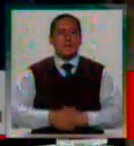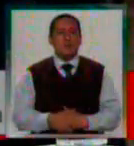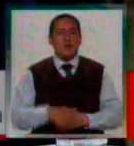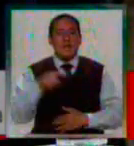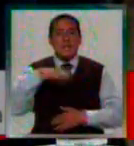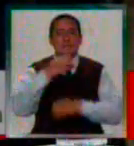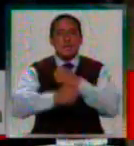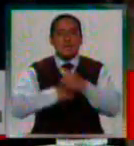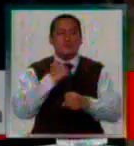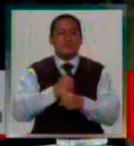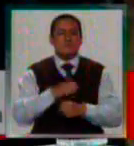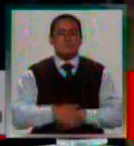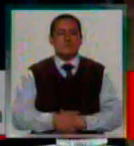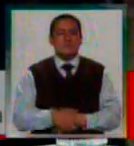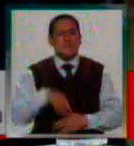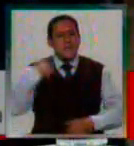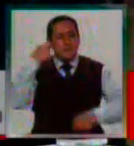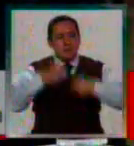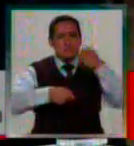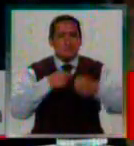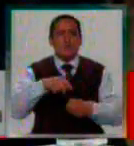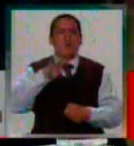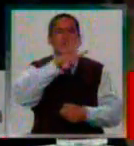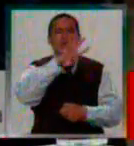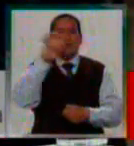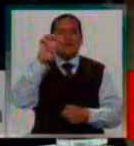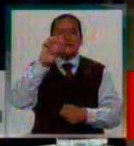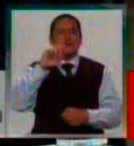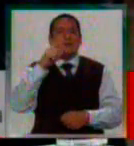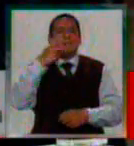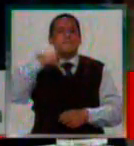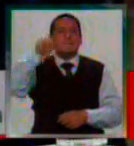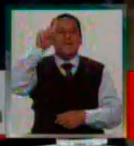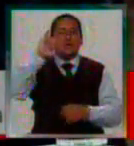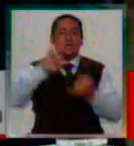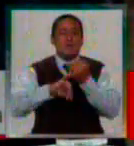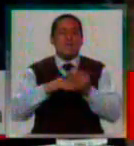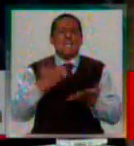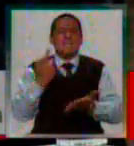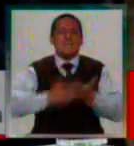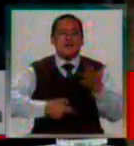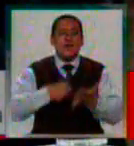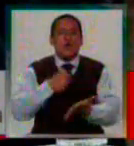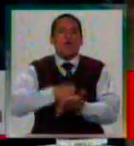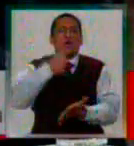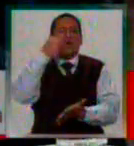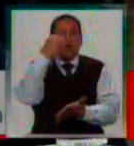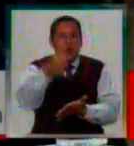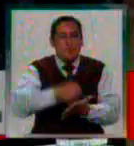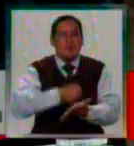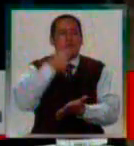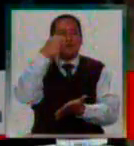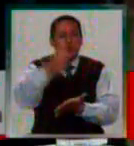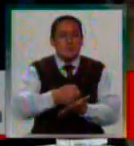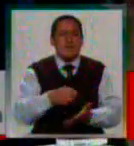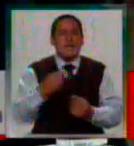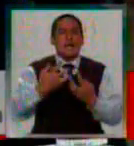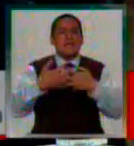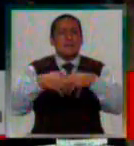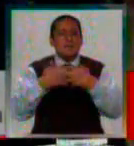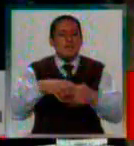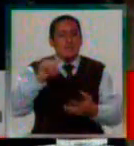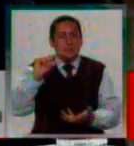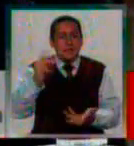este año hemos invertido 400 millones de soles en compras de el programa de compras a las mipas